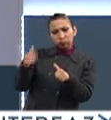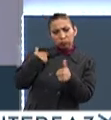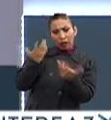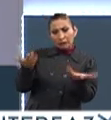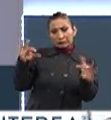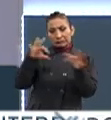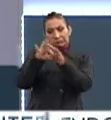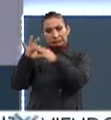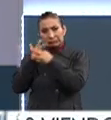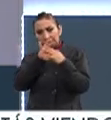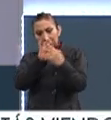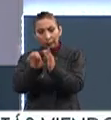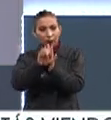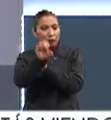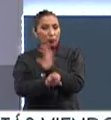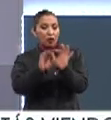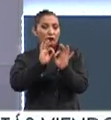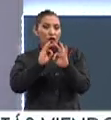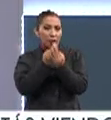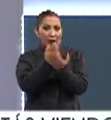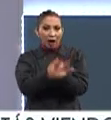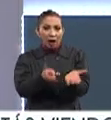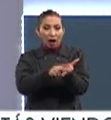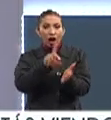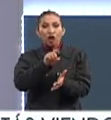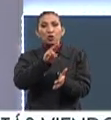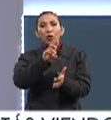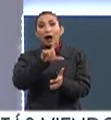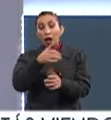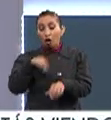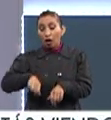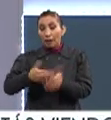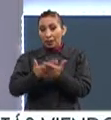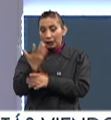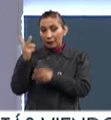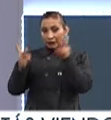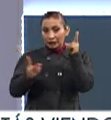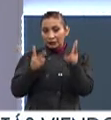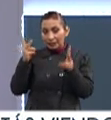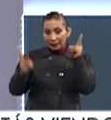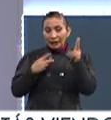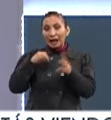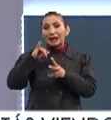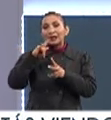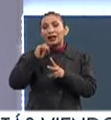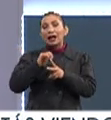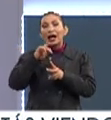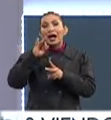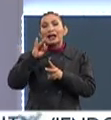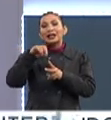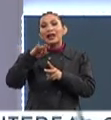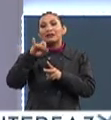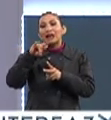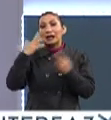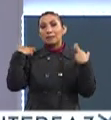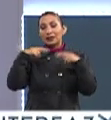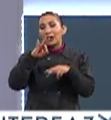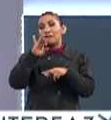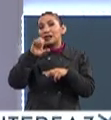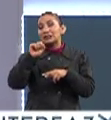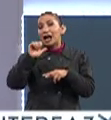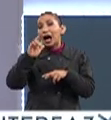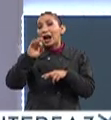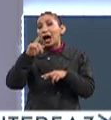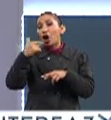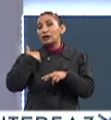encuadres, alianzas, como lo es el modelo dual, en fin, esta mañana nos visita el ingeniero Neftalí Elorza López, él es profesor de la FES Aragón